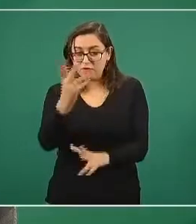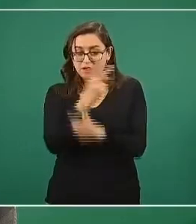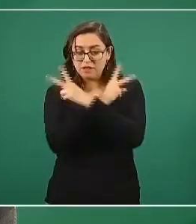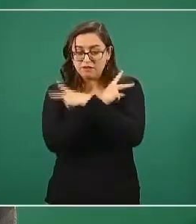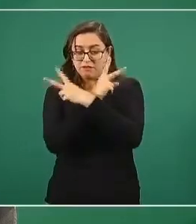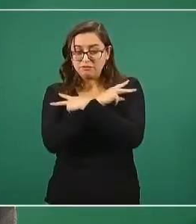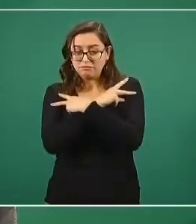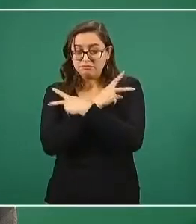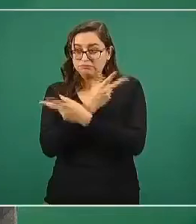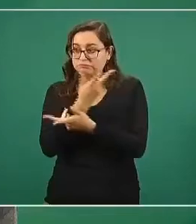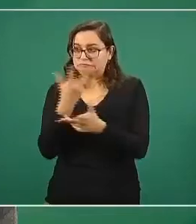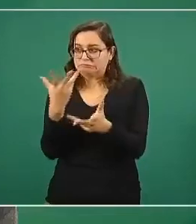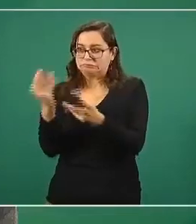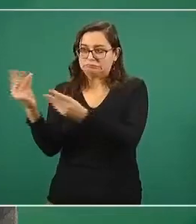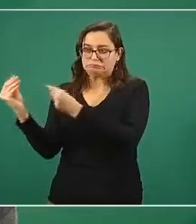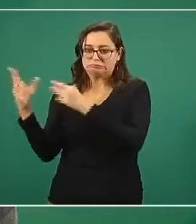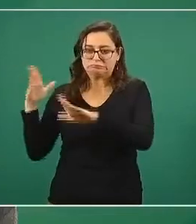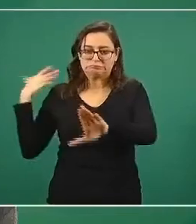es